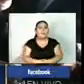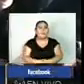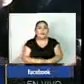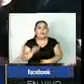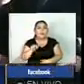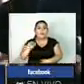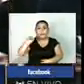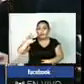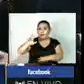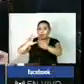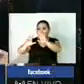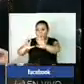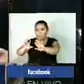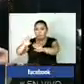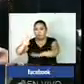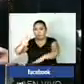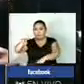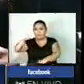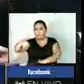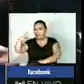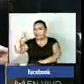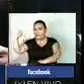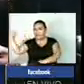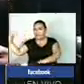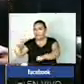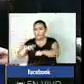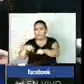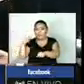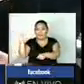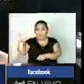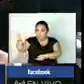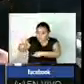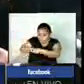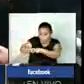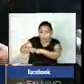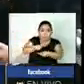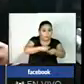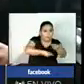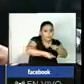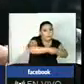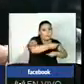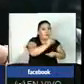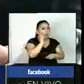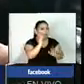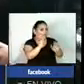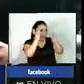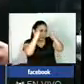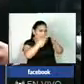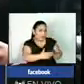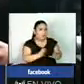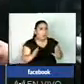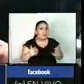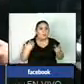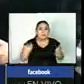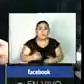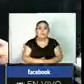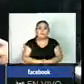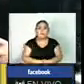Estos 389 millones eran porque hay que transferirlos ya directamente a las